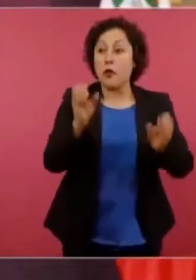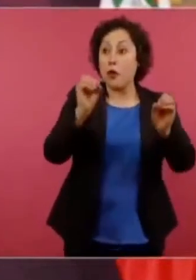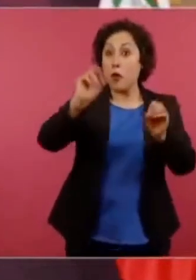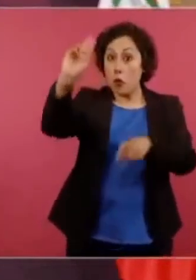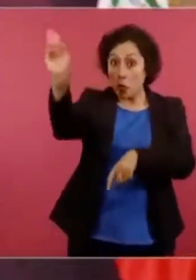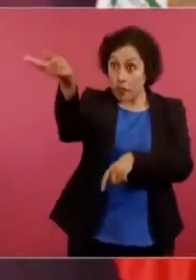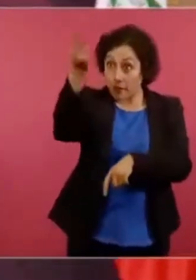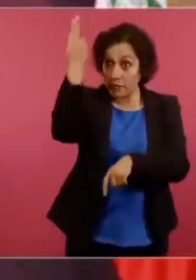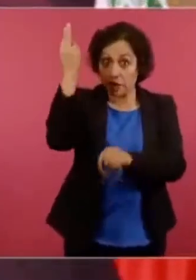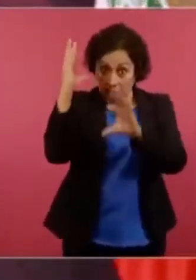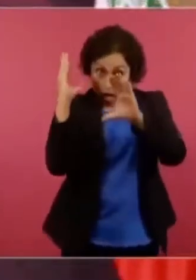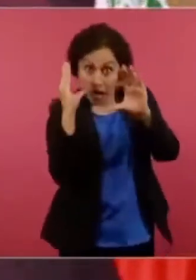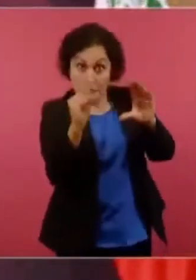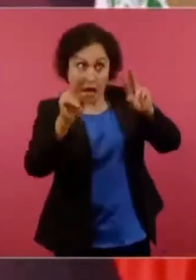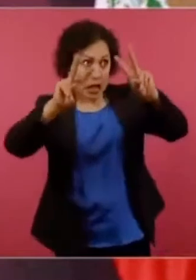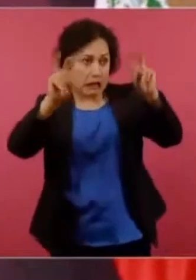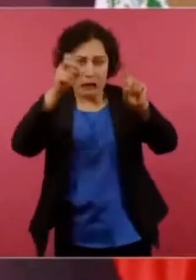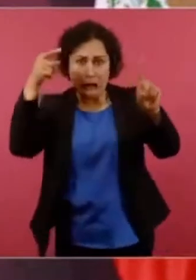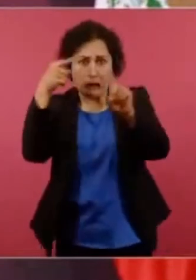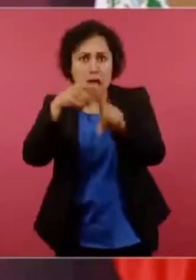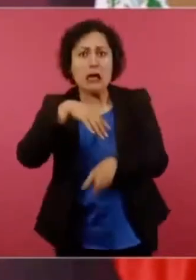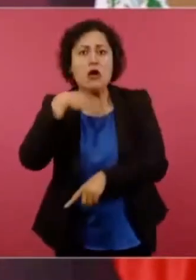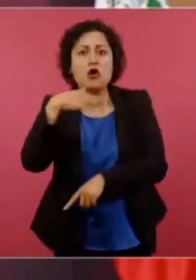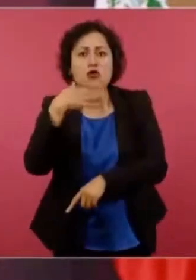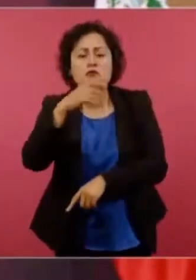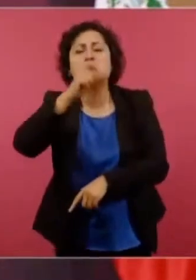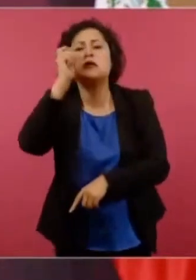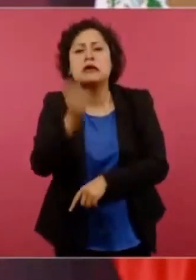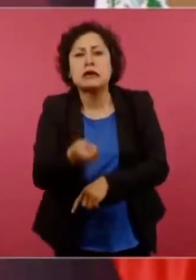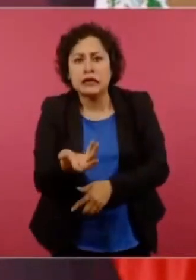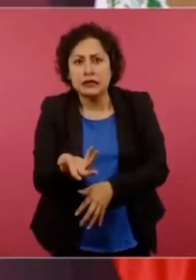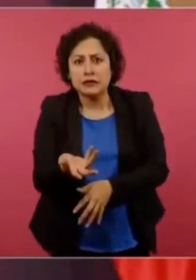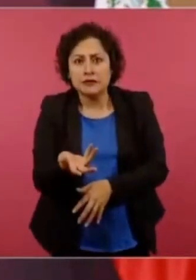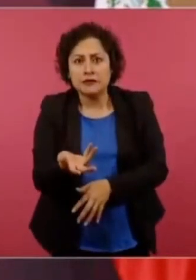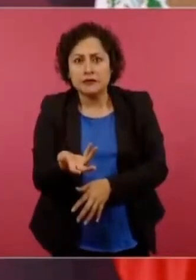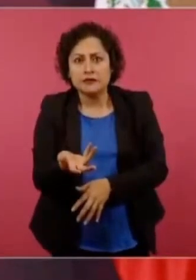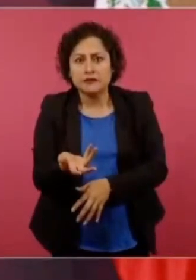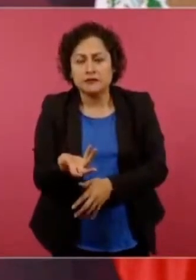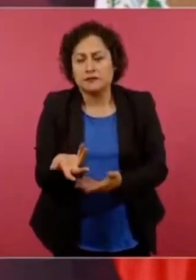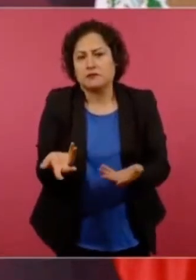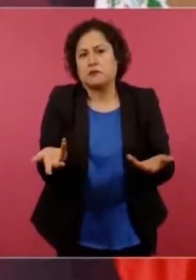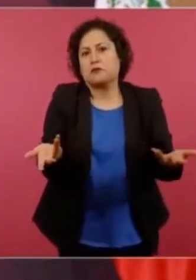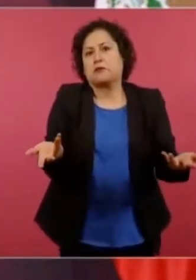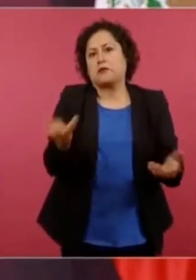Bueno, no era delito grave,